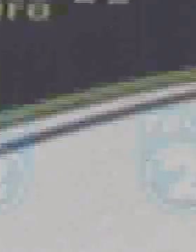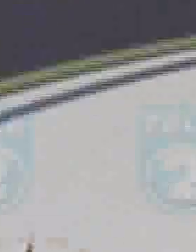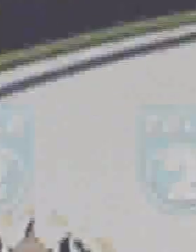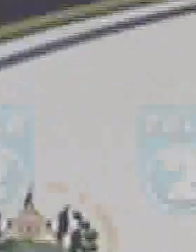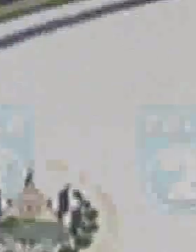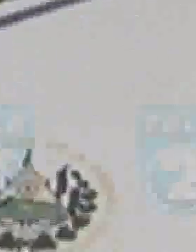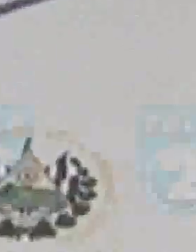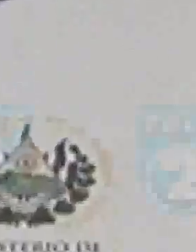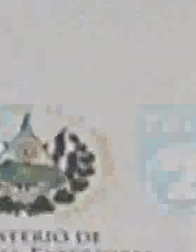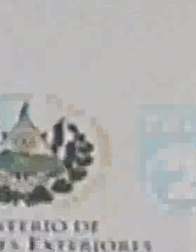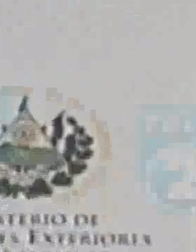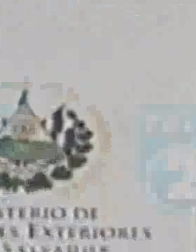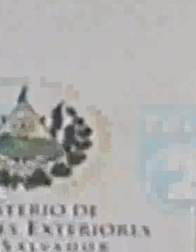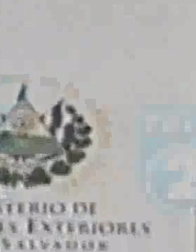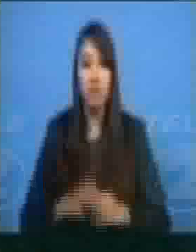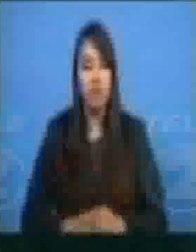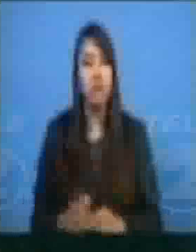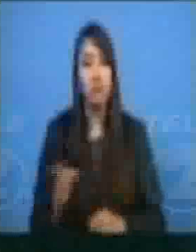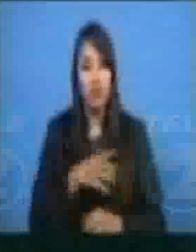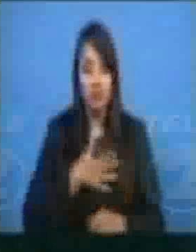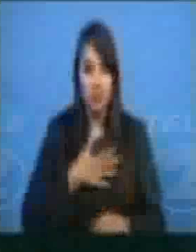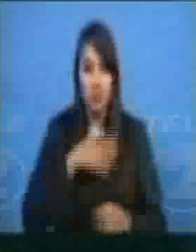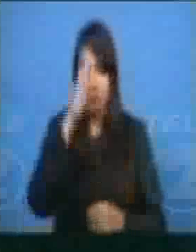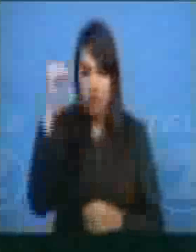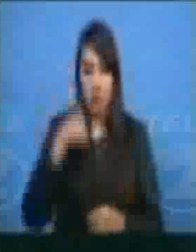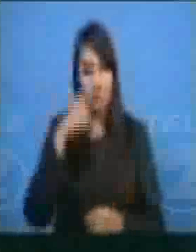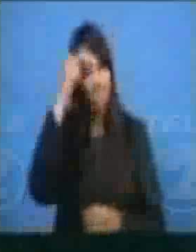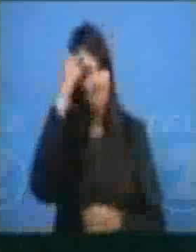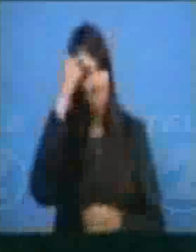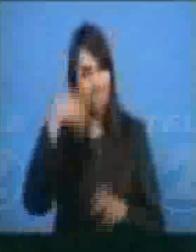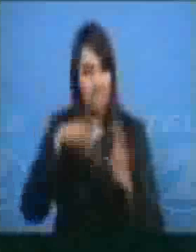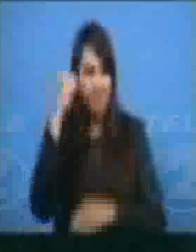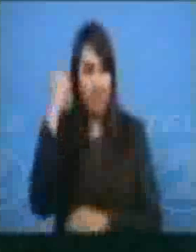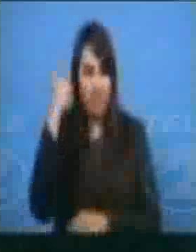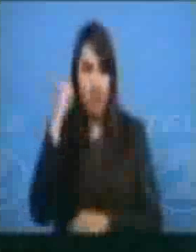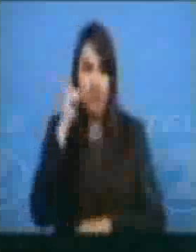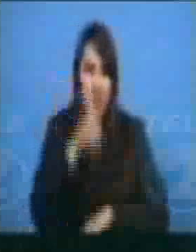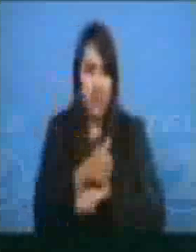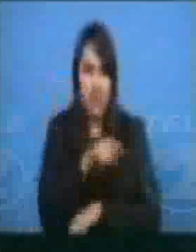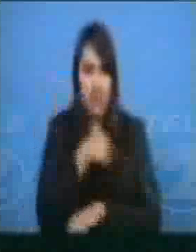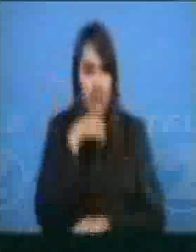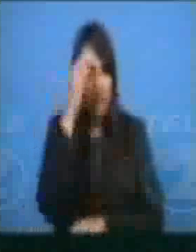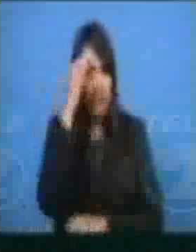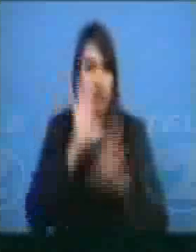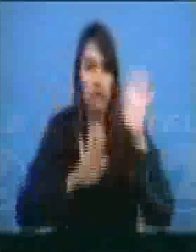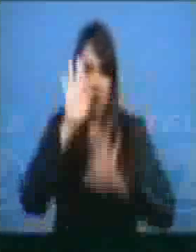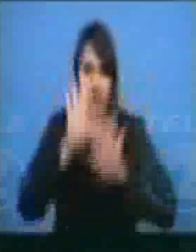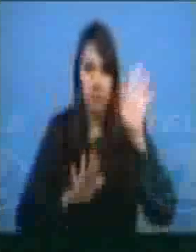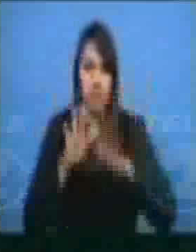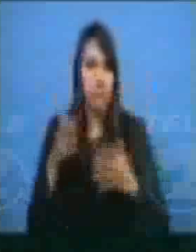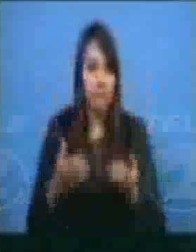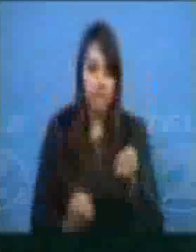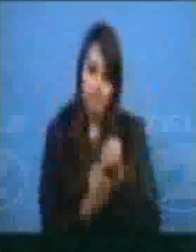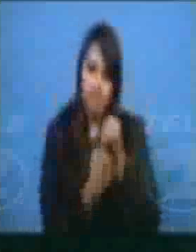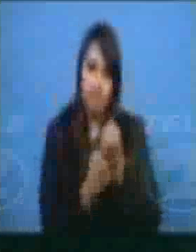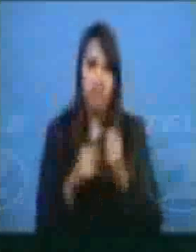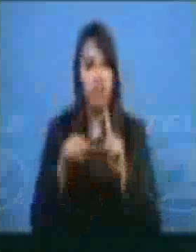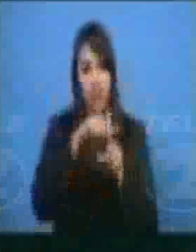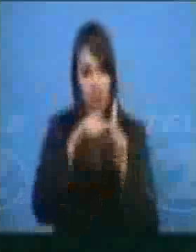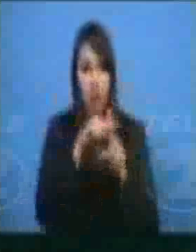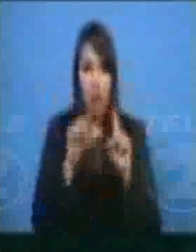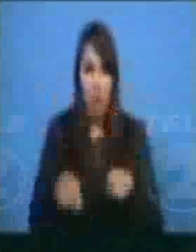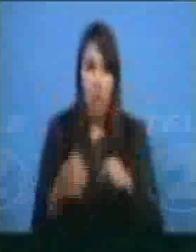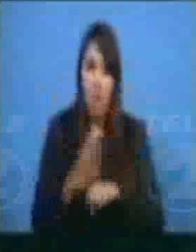migrantes beneficiados por el TPS. Por ello, mi país considera fundamental reconocer la participación y aportes